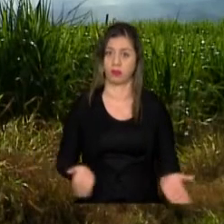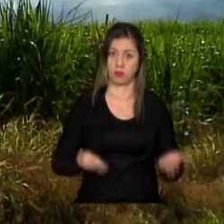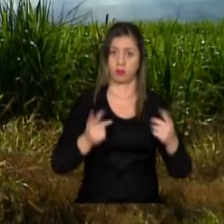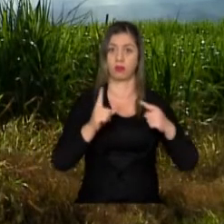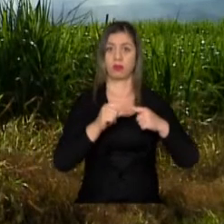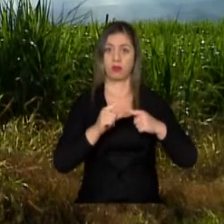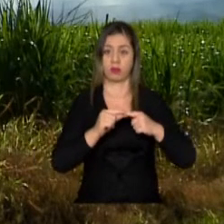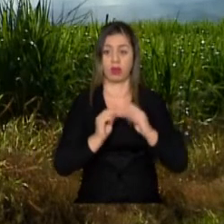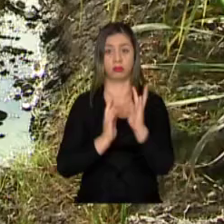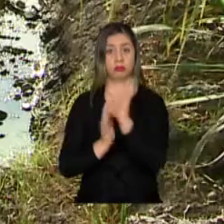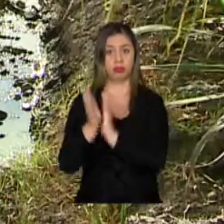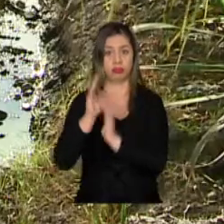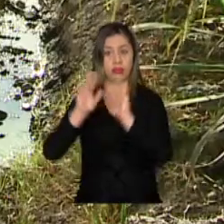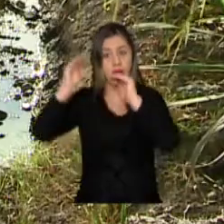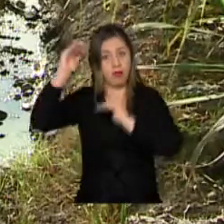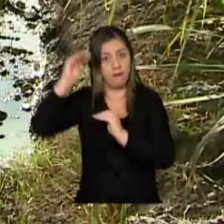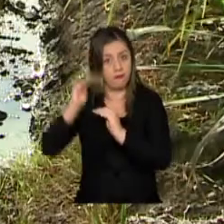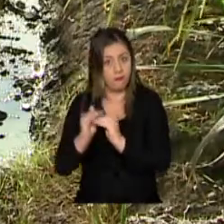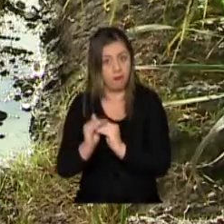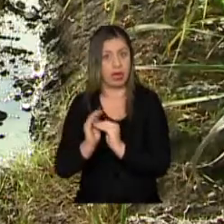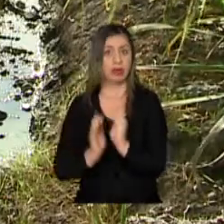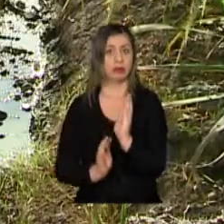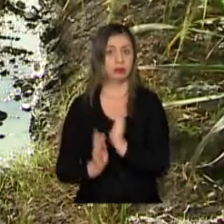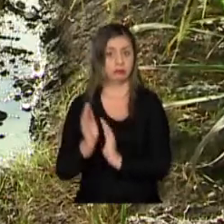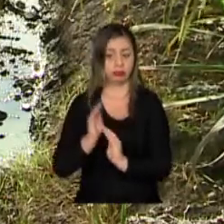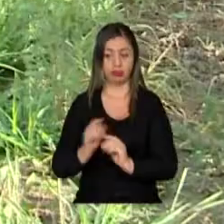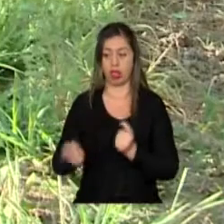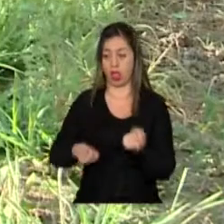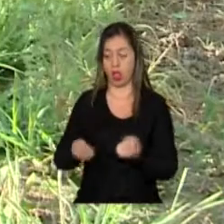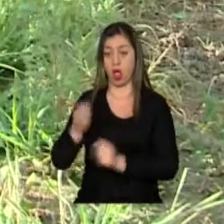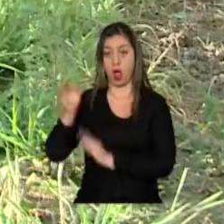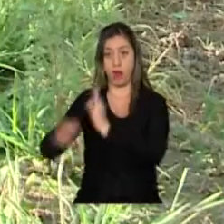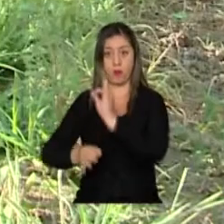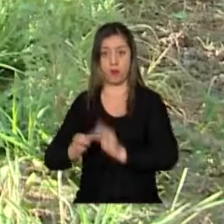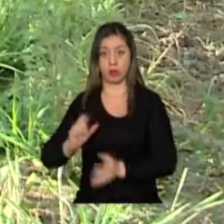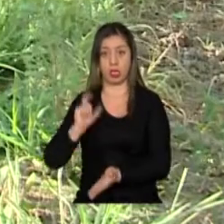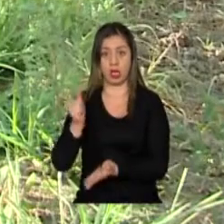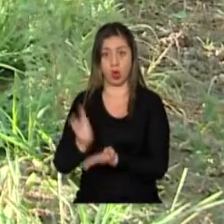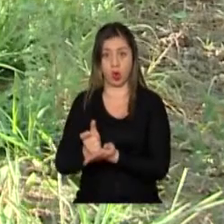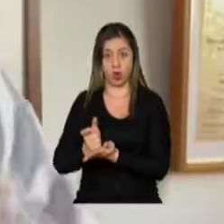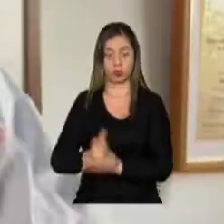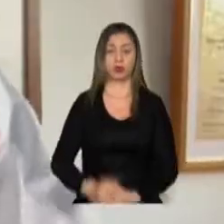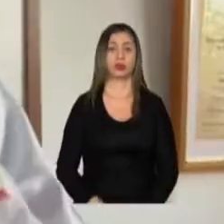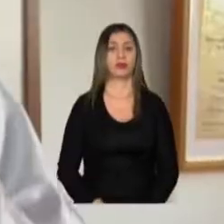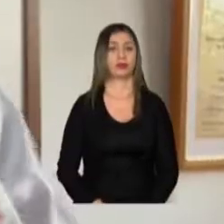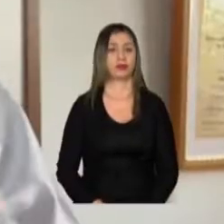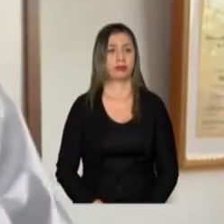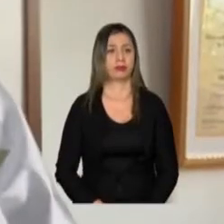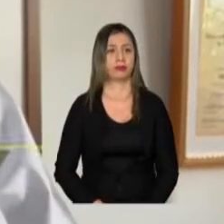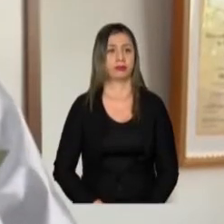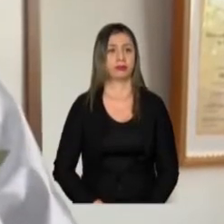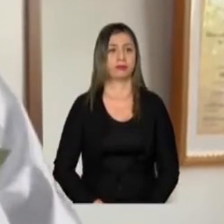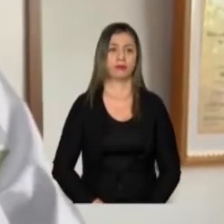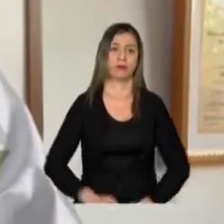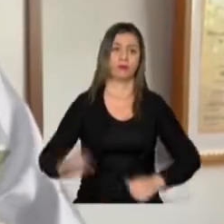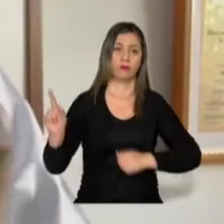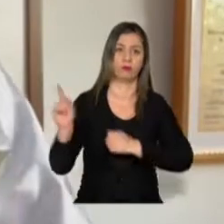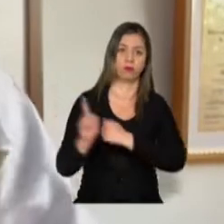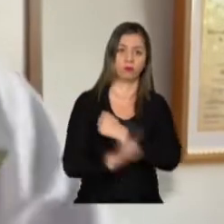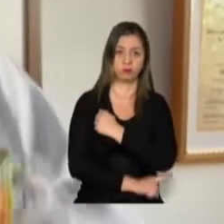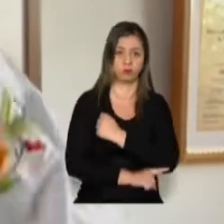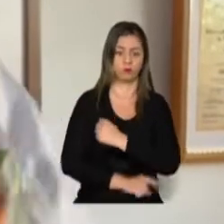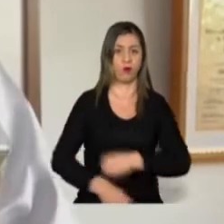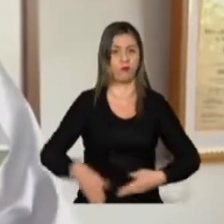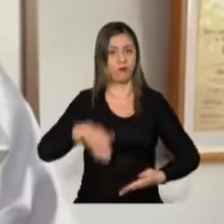reduciendo las quemas, las emisiones, protegiendo los cascos urbanos y a la fauna silvestre. Por eso vamos a ser contundentes, porque